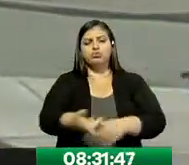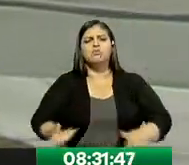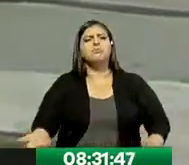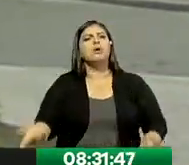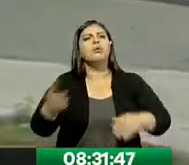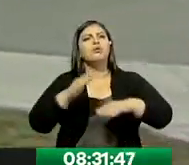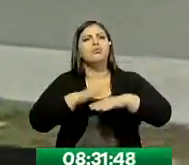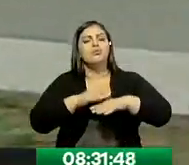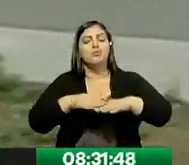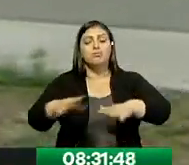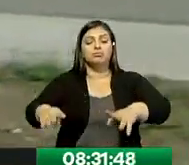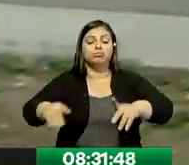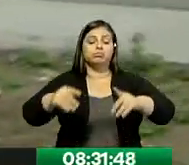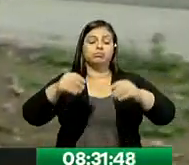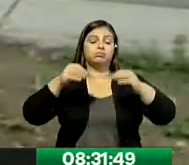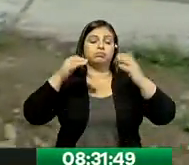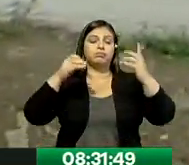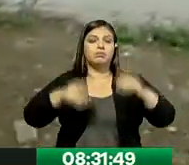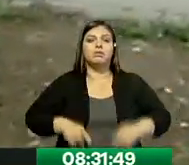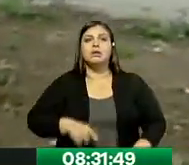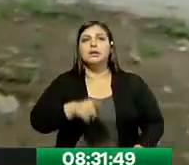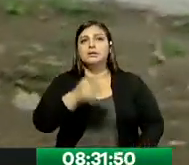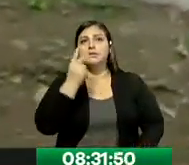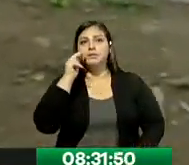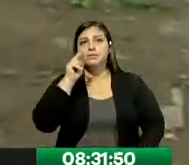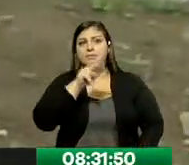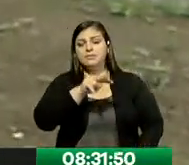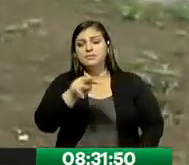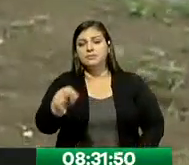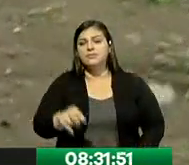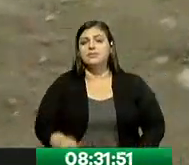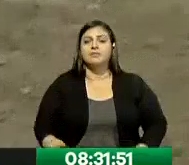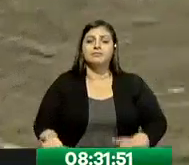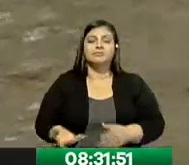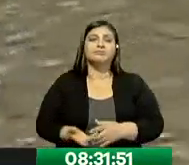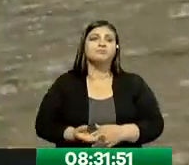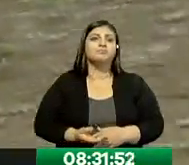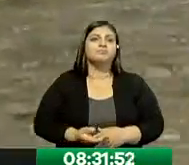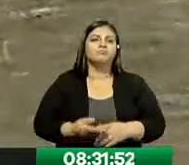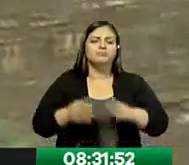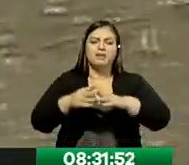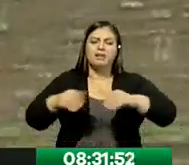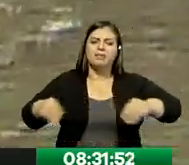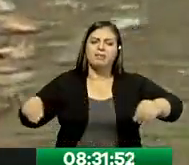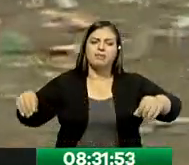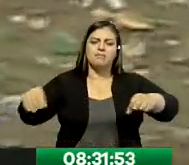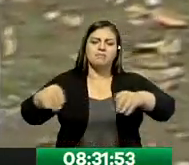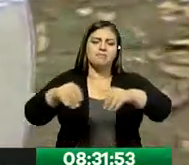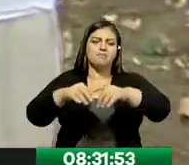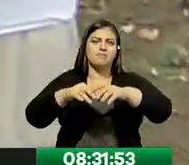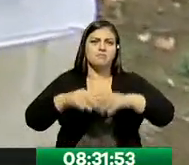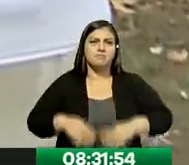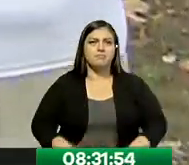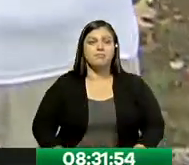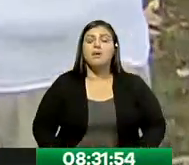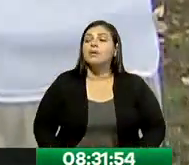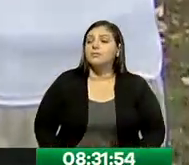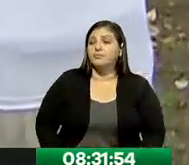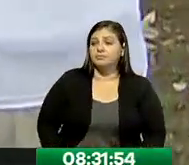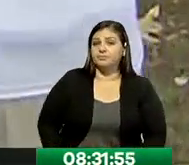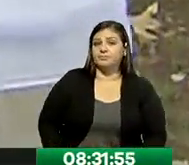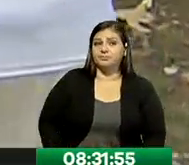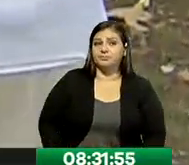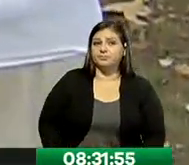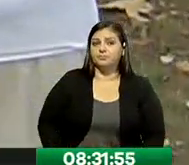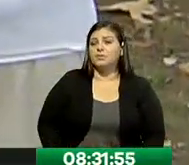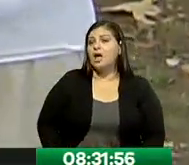situación, pero eso ocasiona problemas de salud. Exactamente, hay muchos que vienen que dicen que tapan